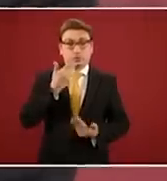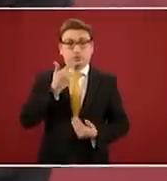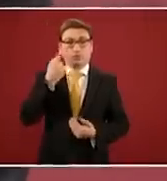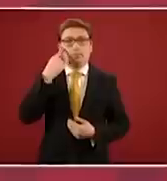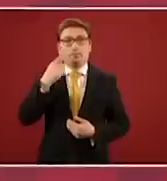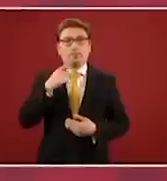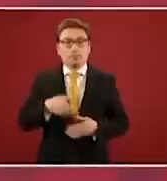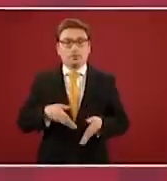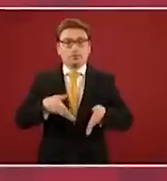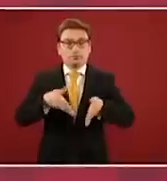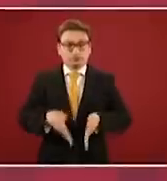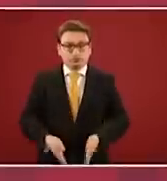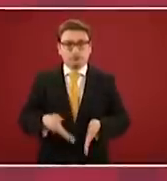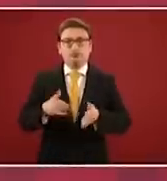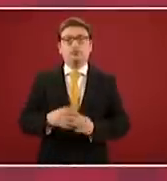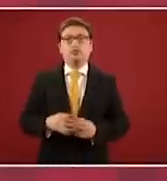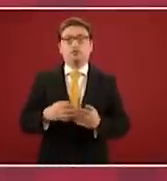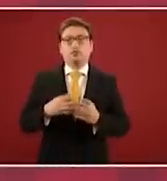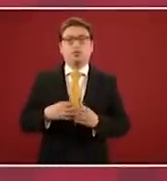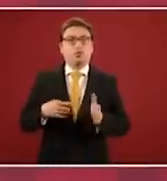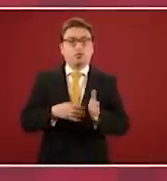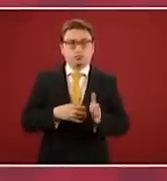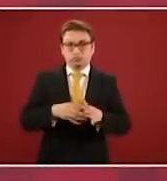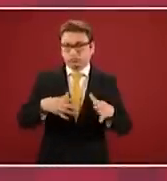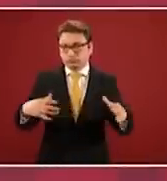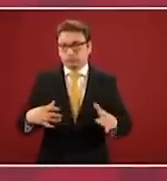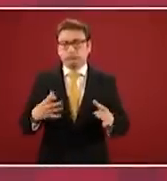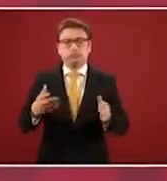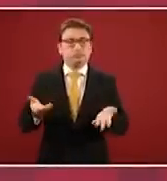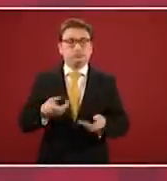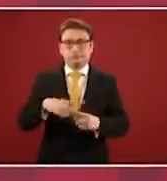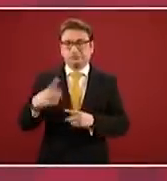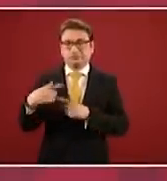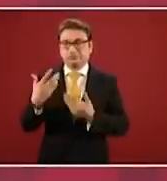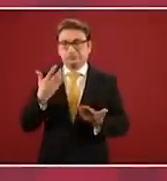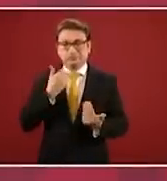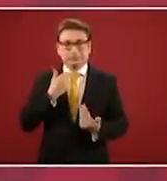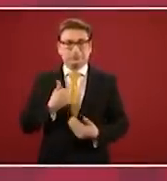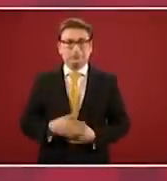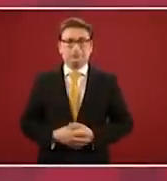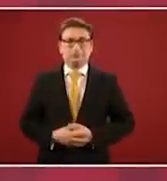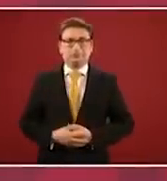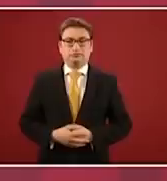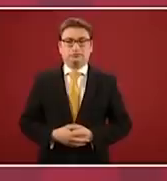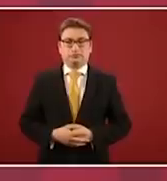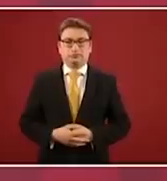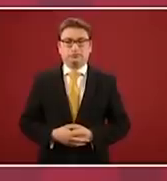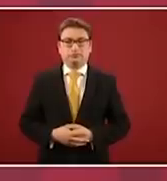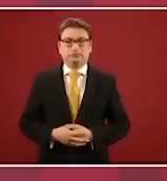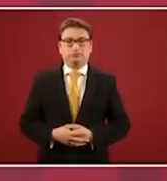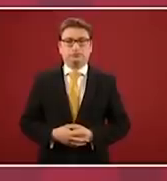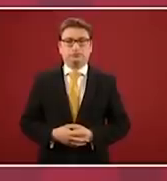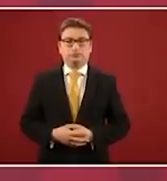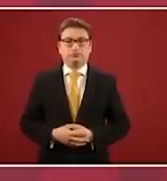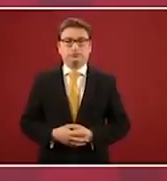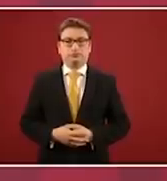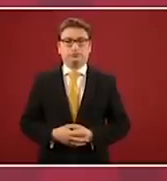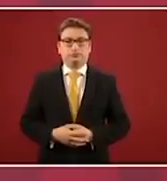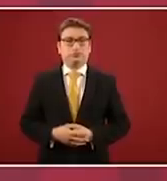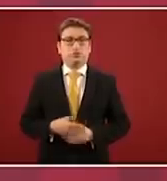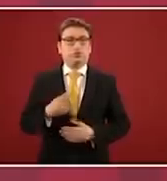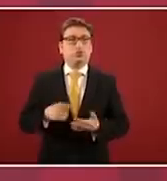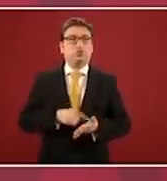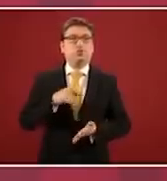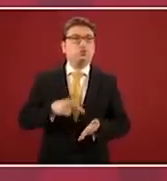no tienen para enterrarlos, no tienen lugar en